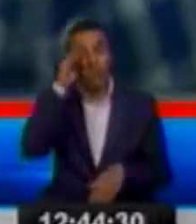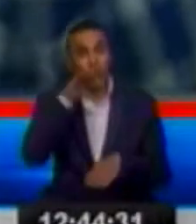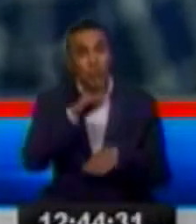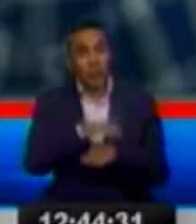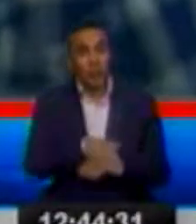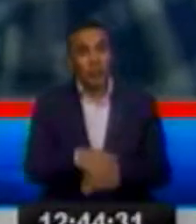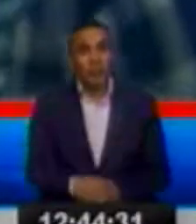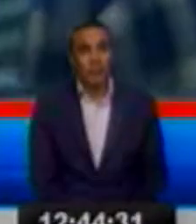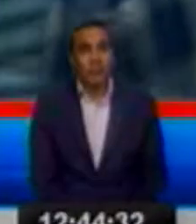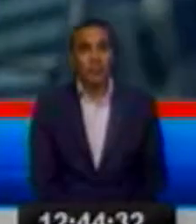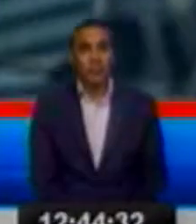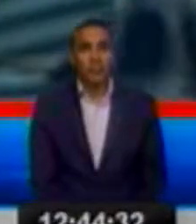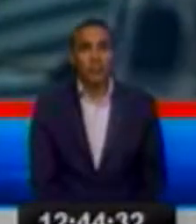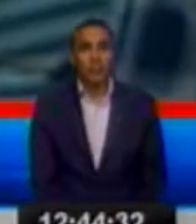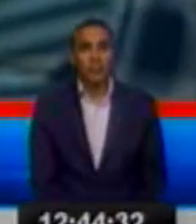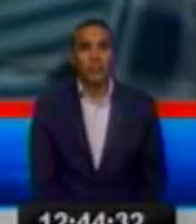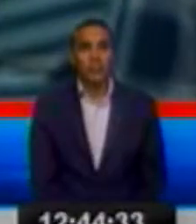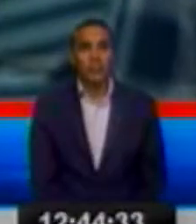tardes.